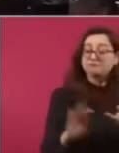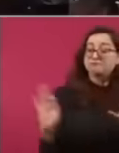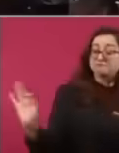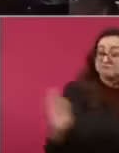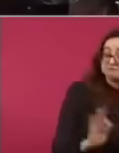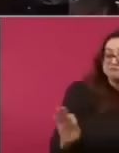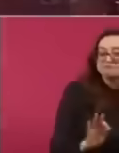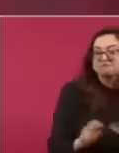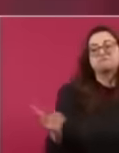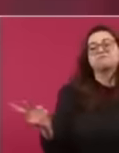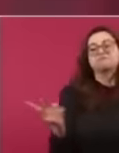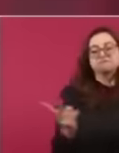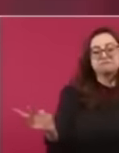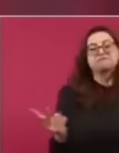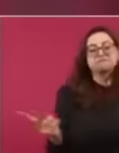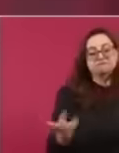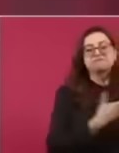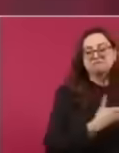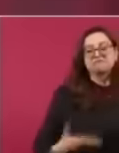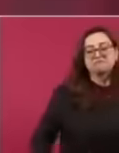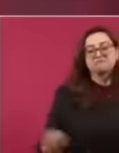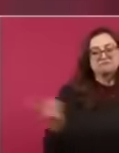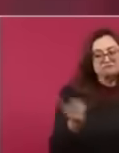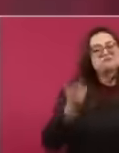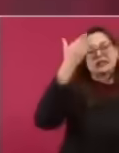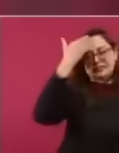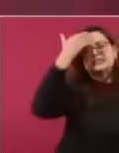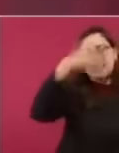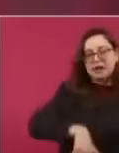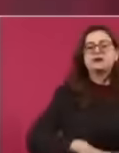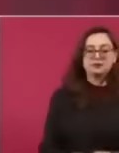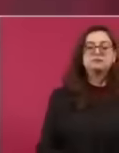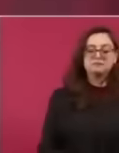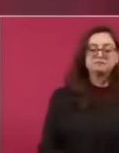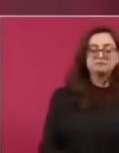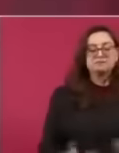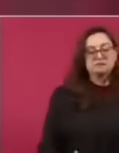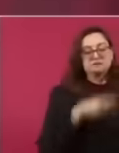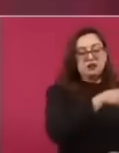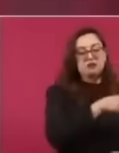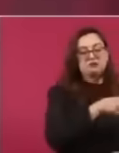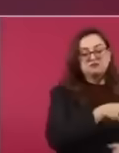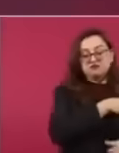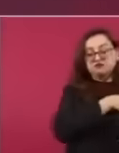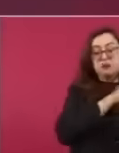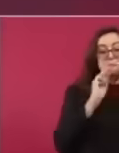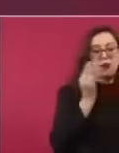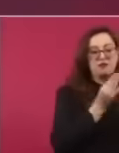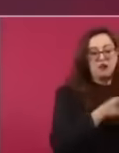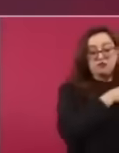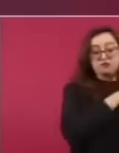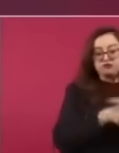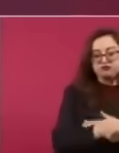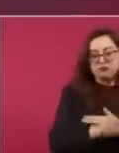sí, esa es la tercera hipótesis, de que actuaba así